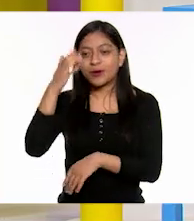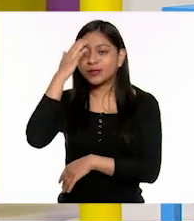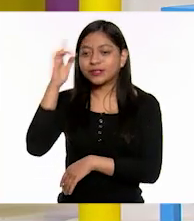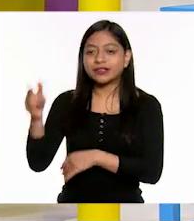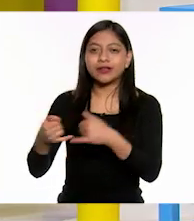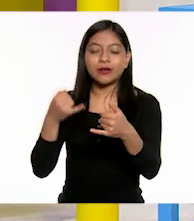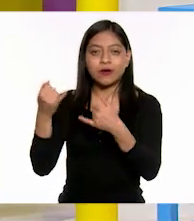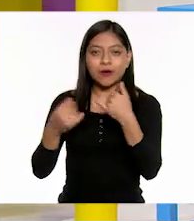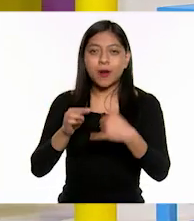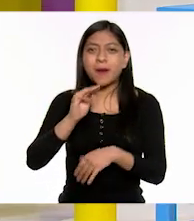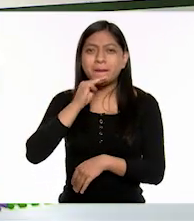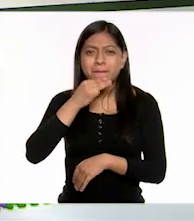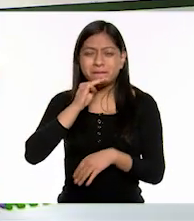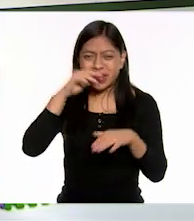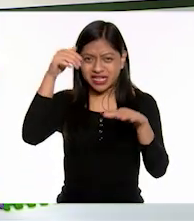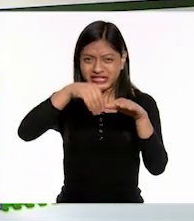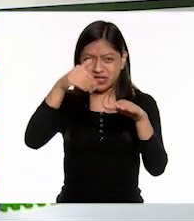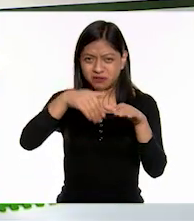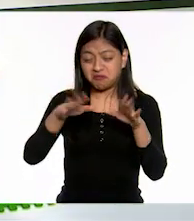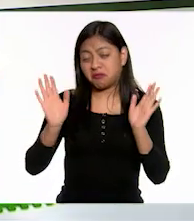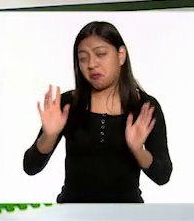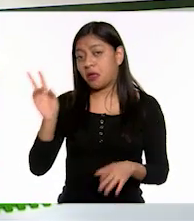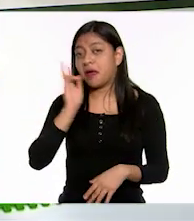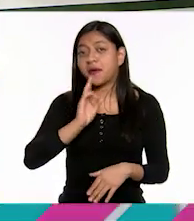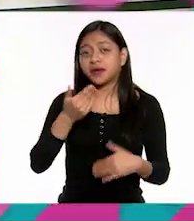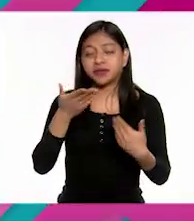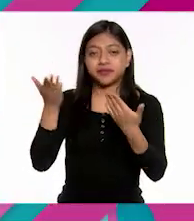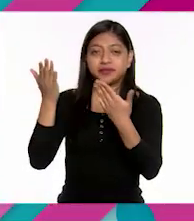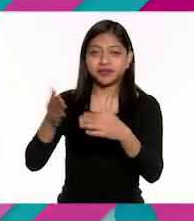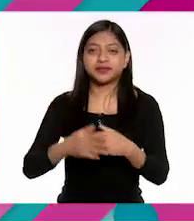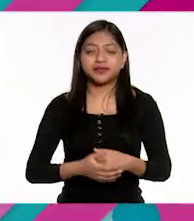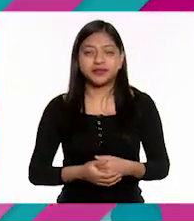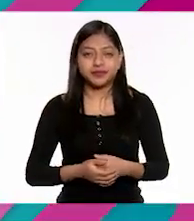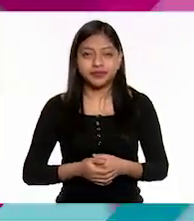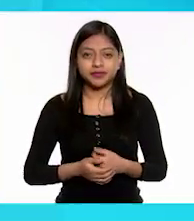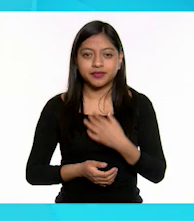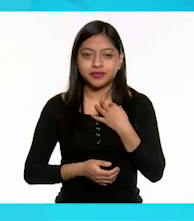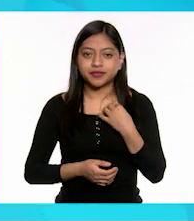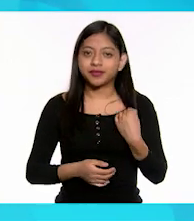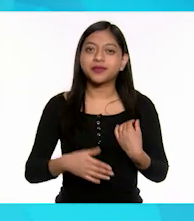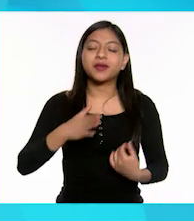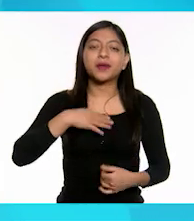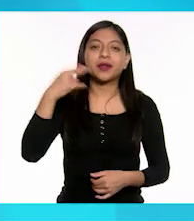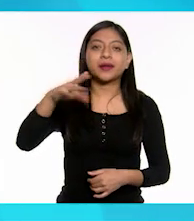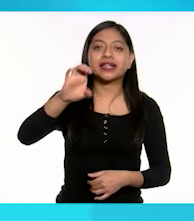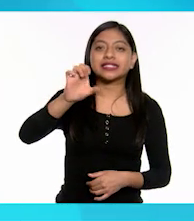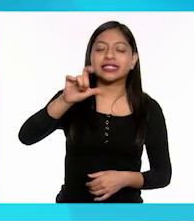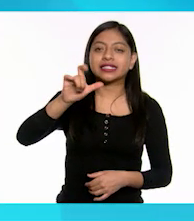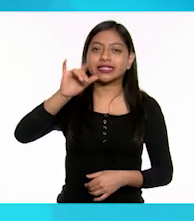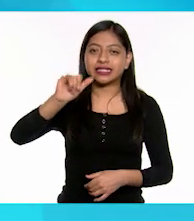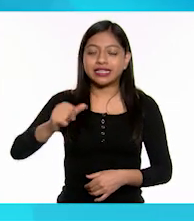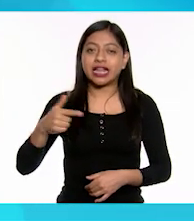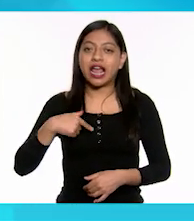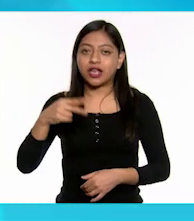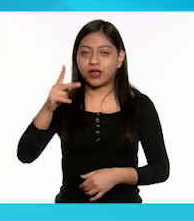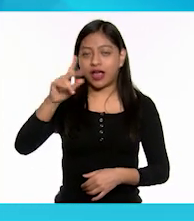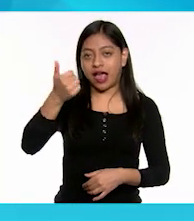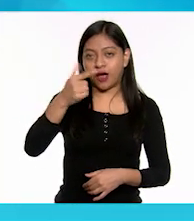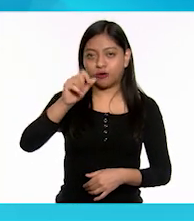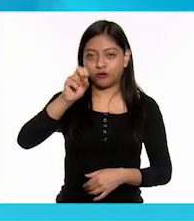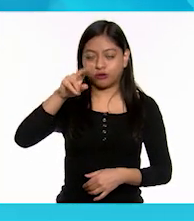más salió más el ex vice al hoyo vamos a verlo acogida se llama